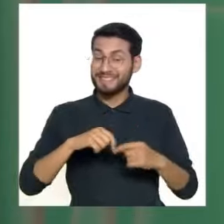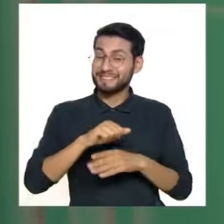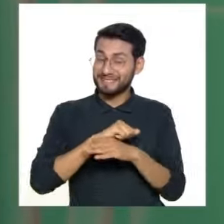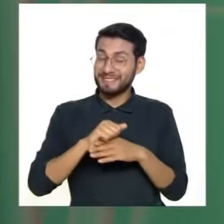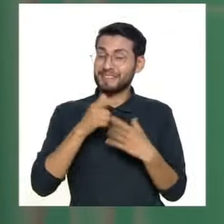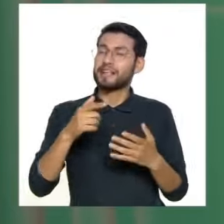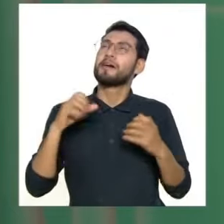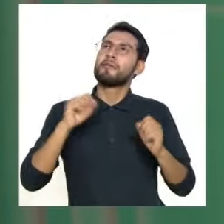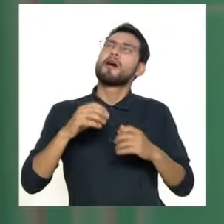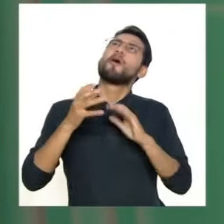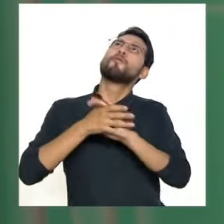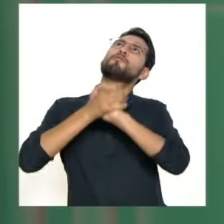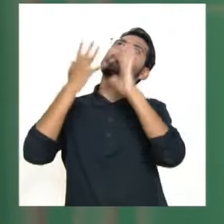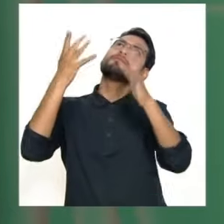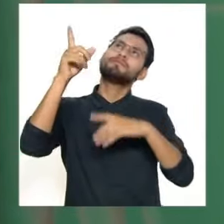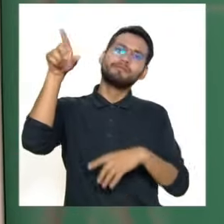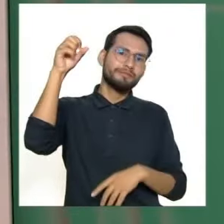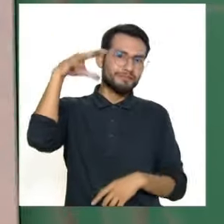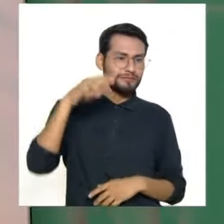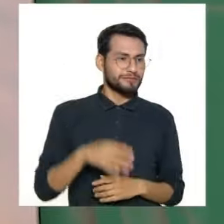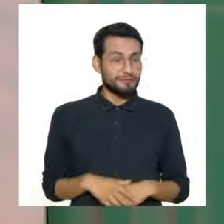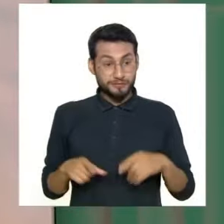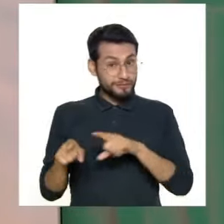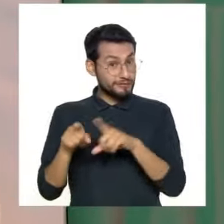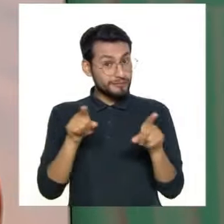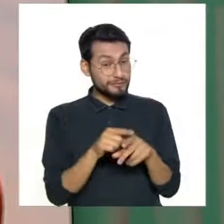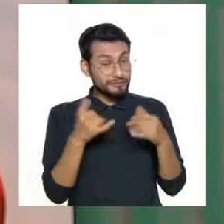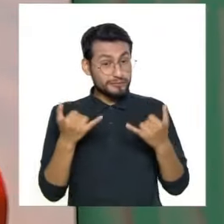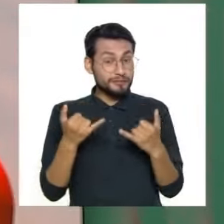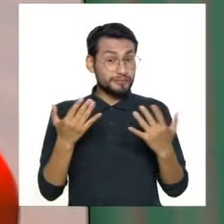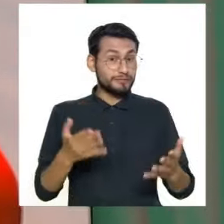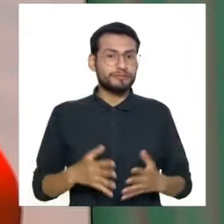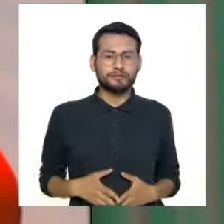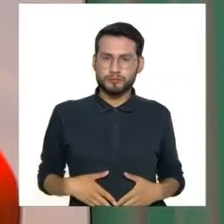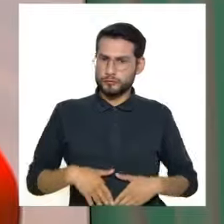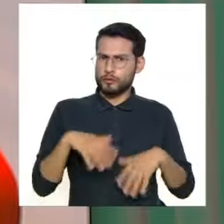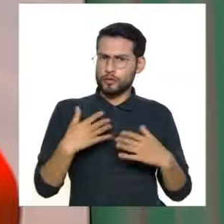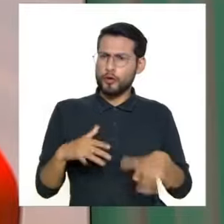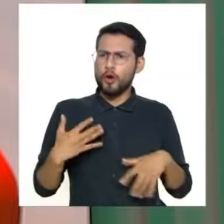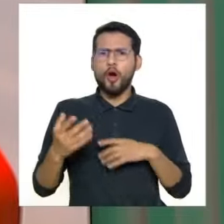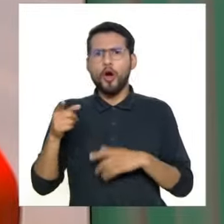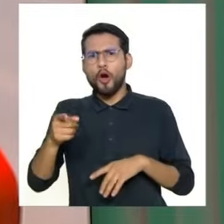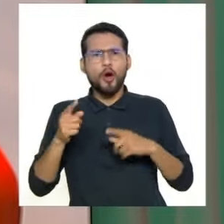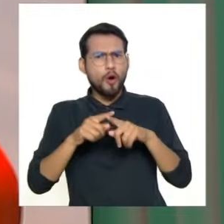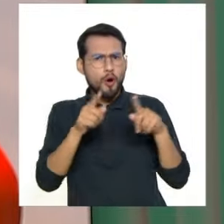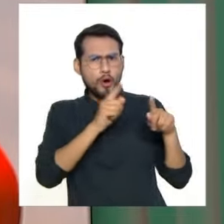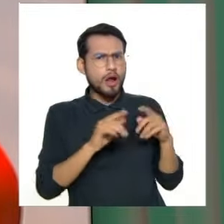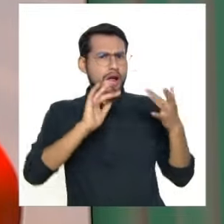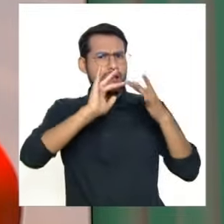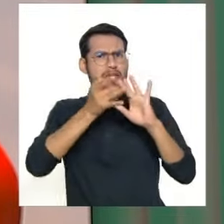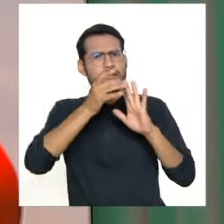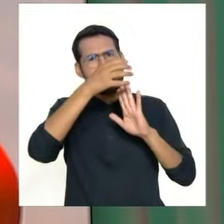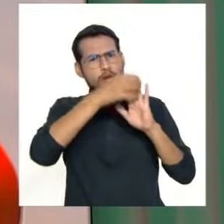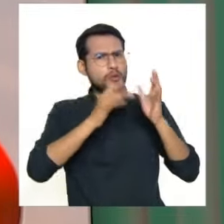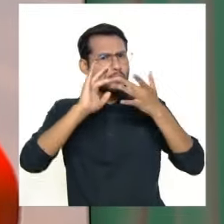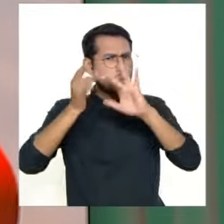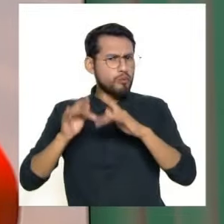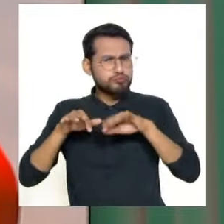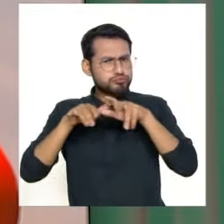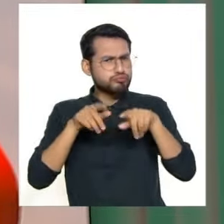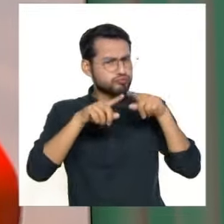el saludo al sol también te vamos te cuento que hoy día nos vamos a enterar de las tendencias de consumo en las redes sociales por esta